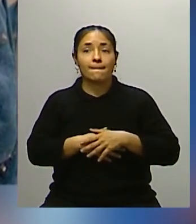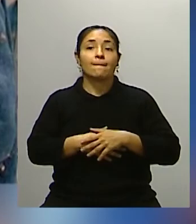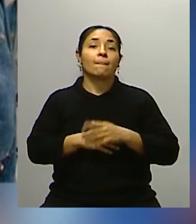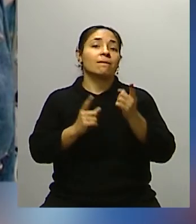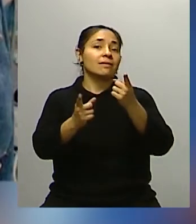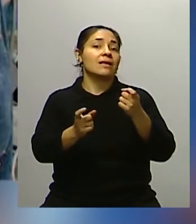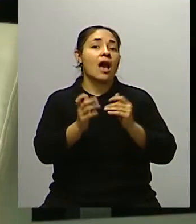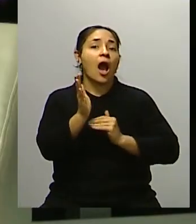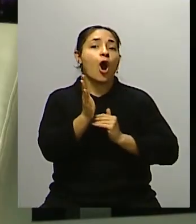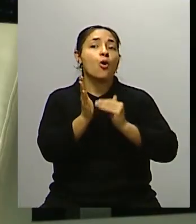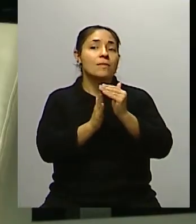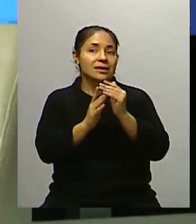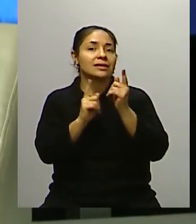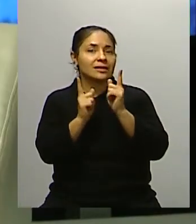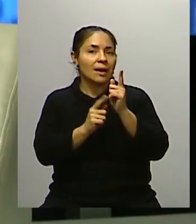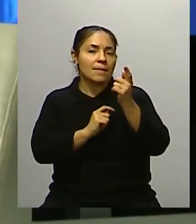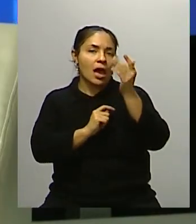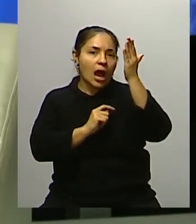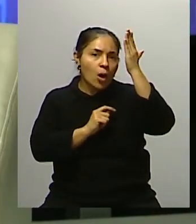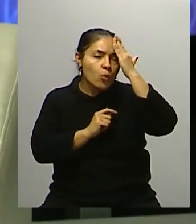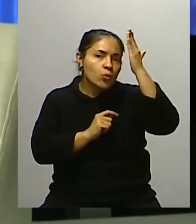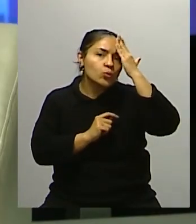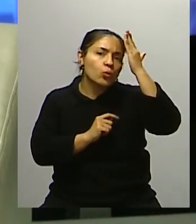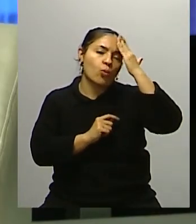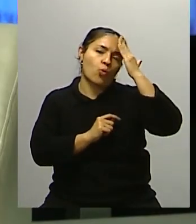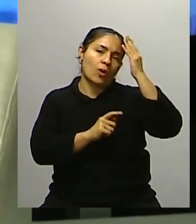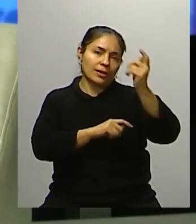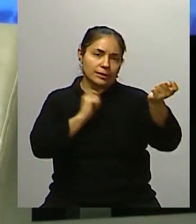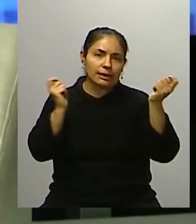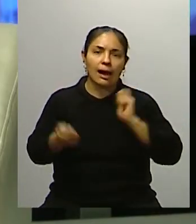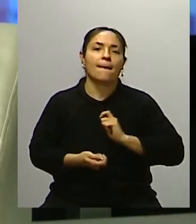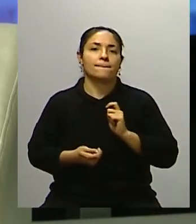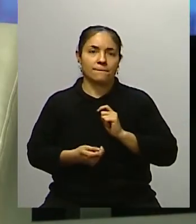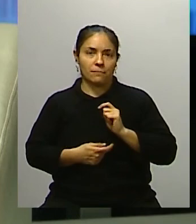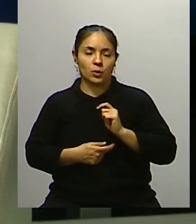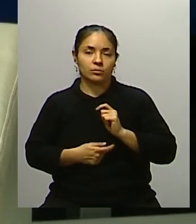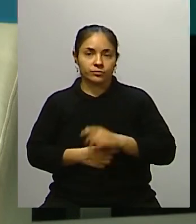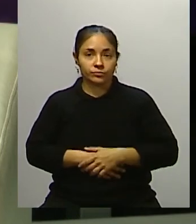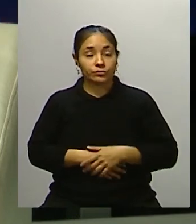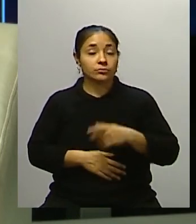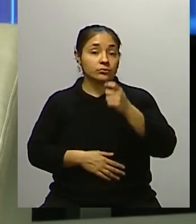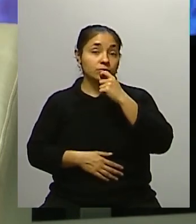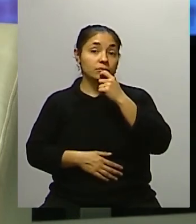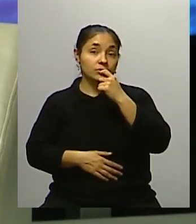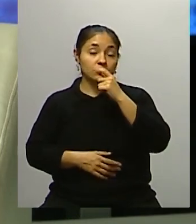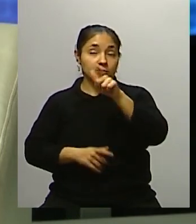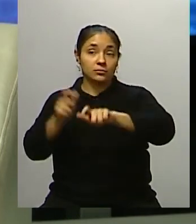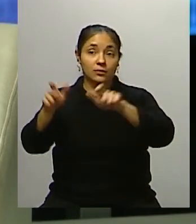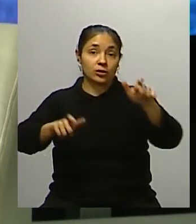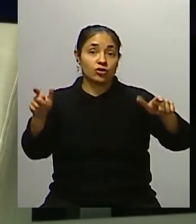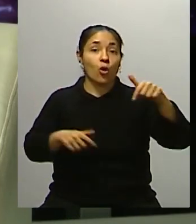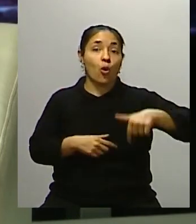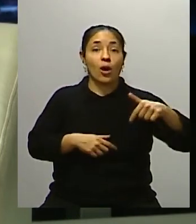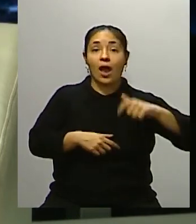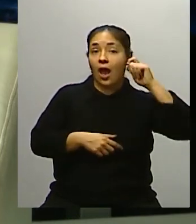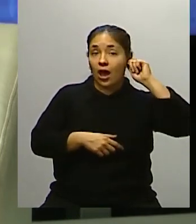un cambio en la cultura que tiene la persona también, porque quizás hablando con personas que tengan hoy por hoy